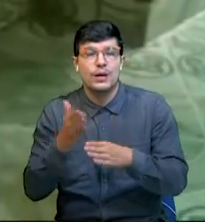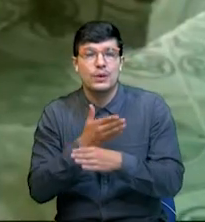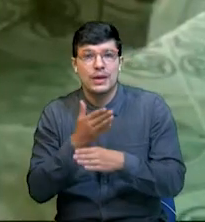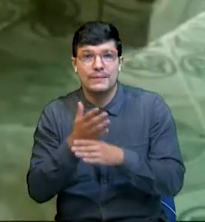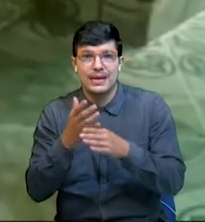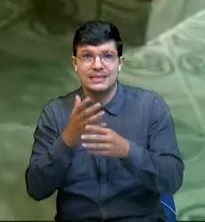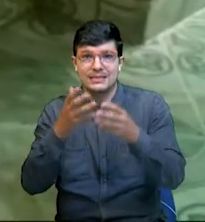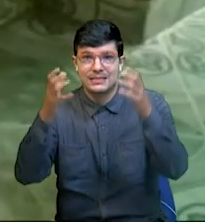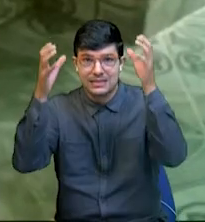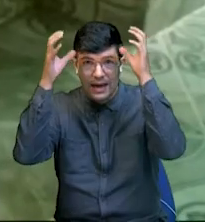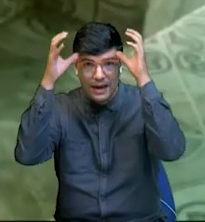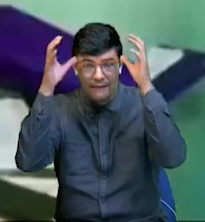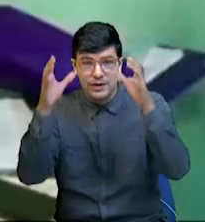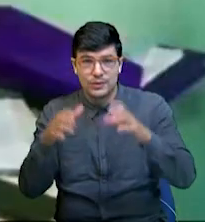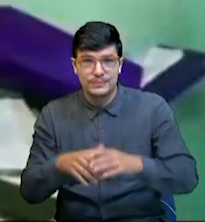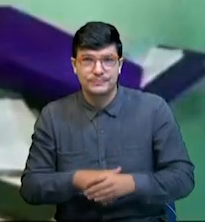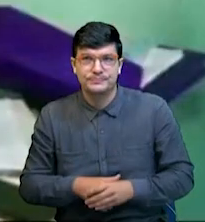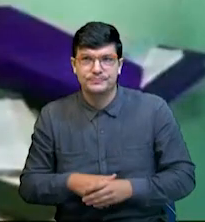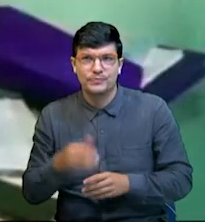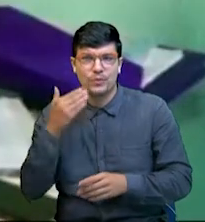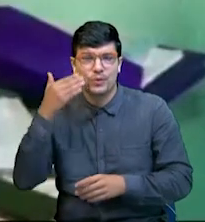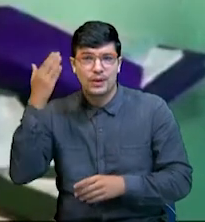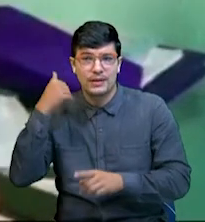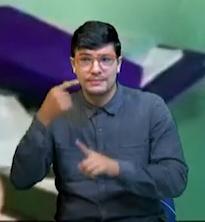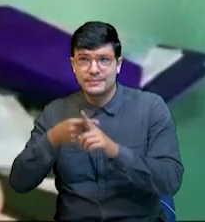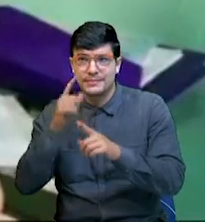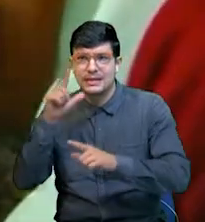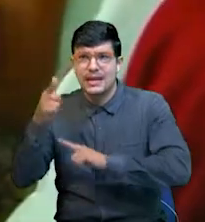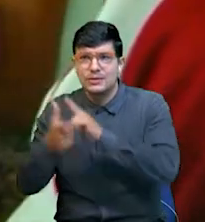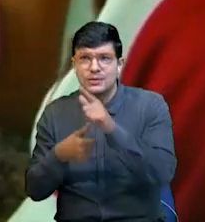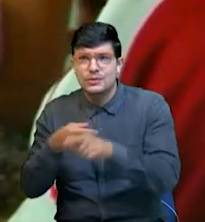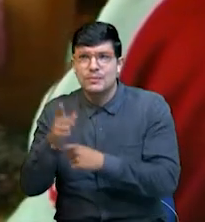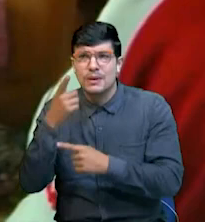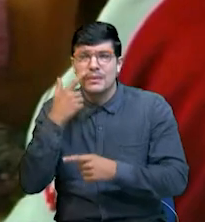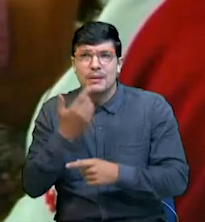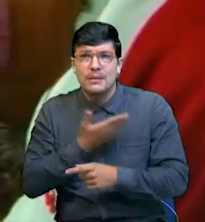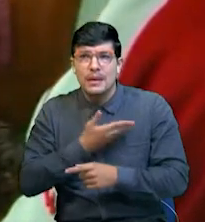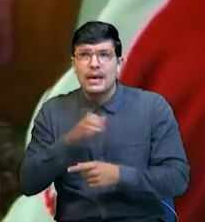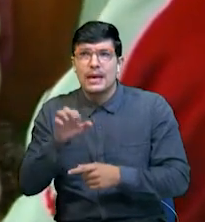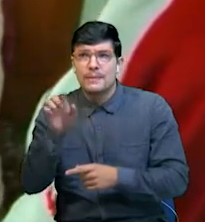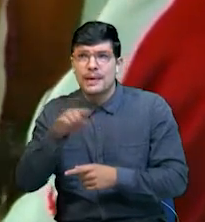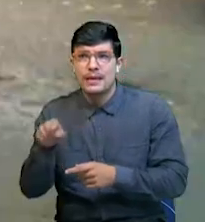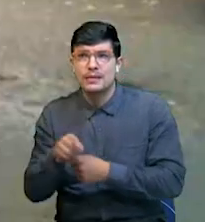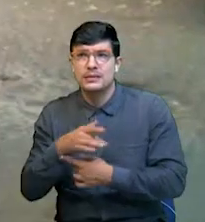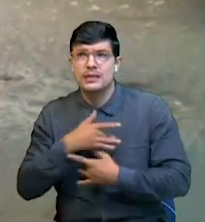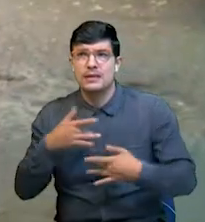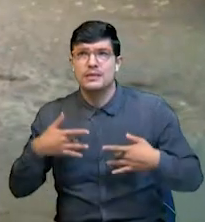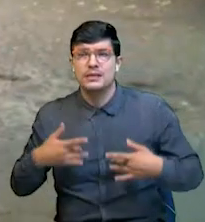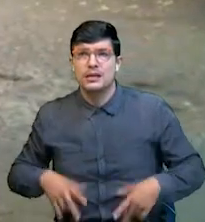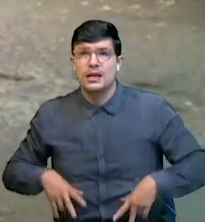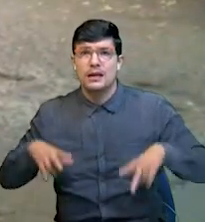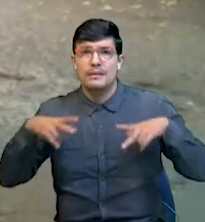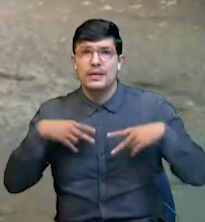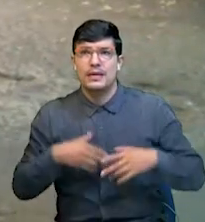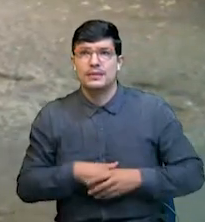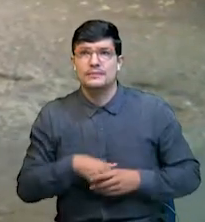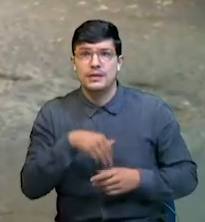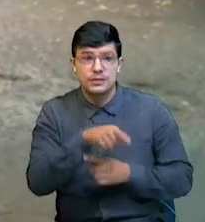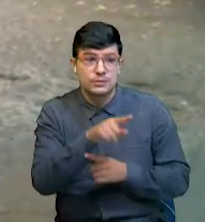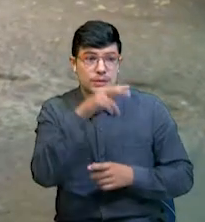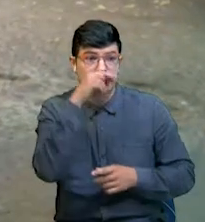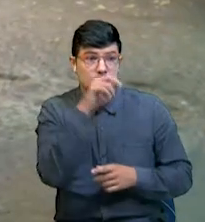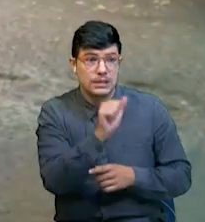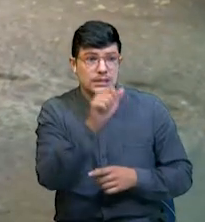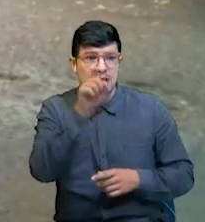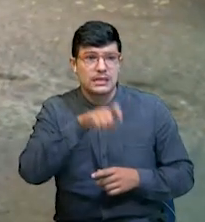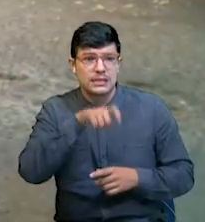su enfermedad, un diagnóstico que se ha convertido en la constante lucha de sus padres con la EPS Salud Vida. Ella necesita un